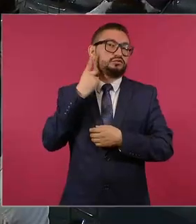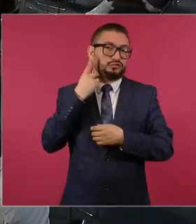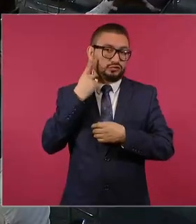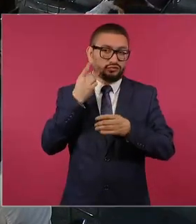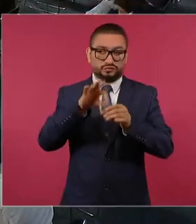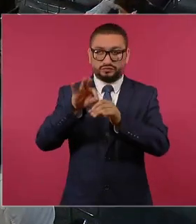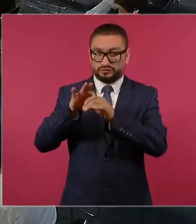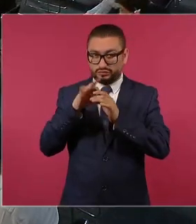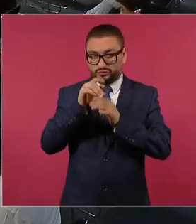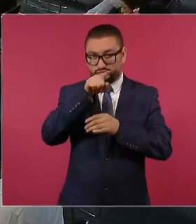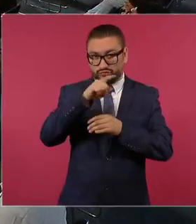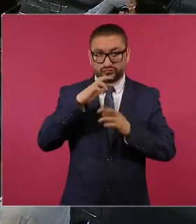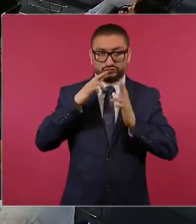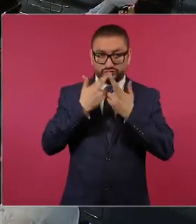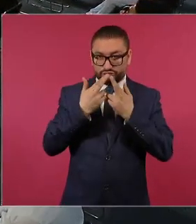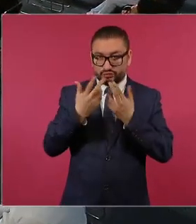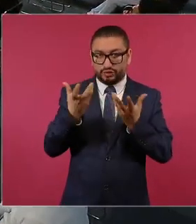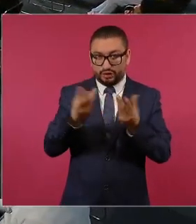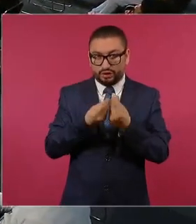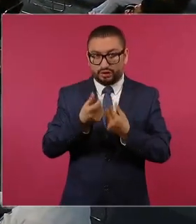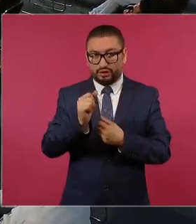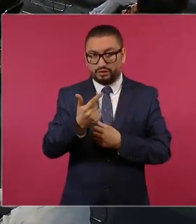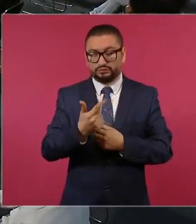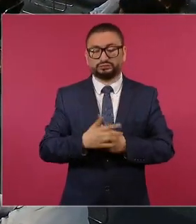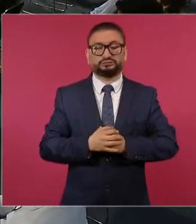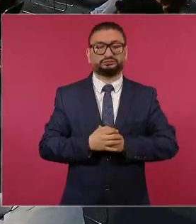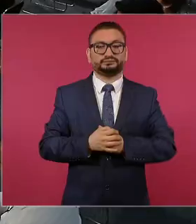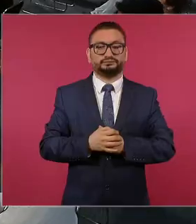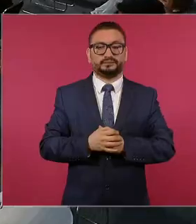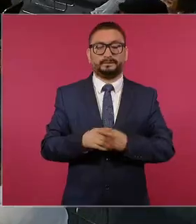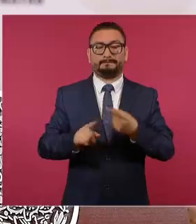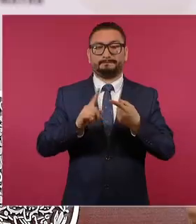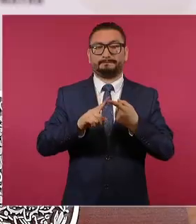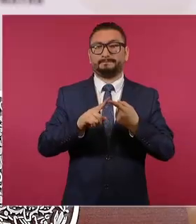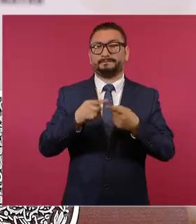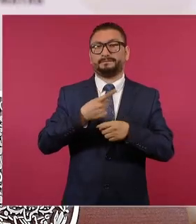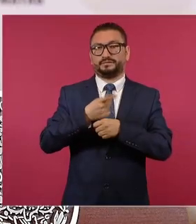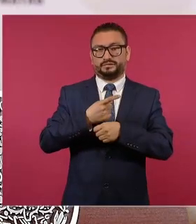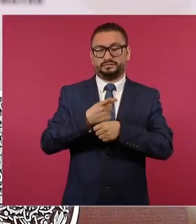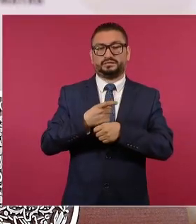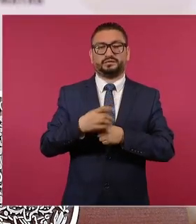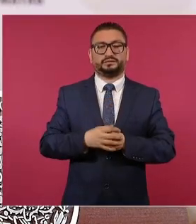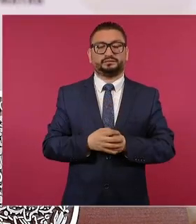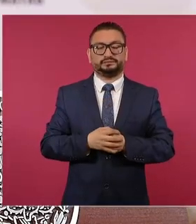electos. Bueno, sobre lo primero, pues es